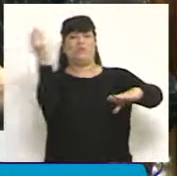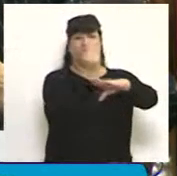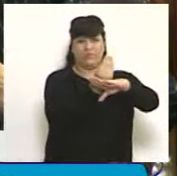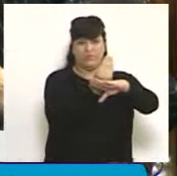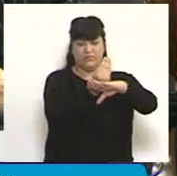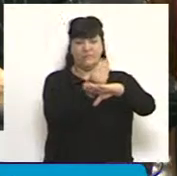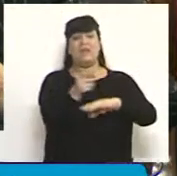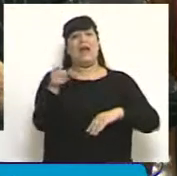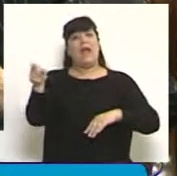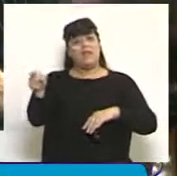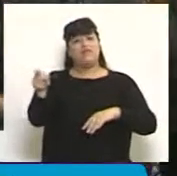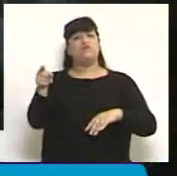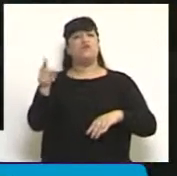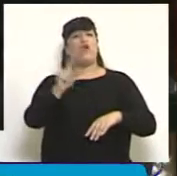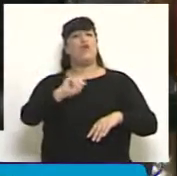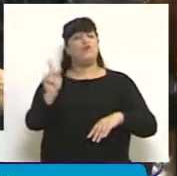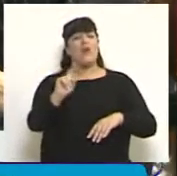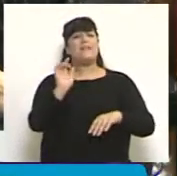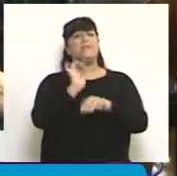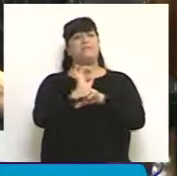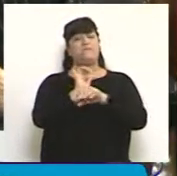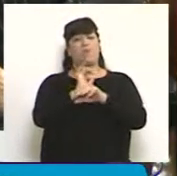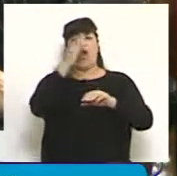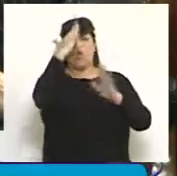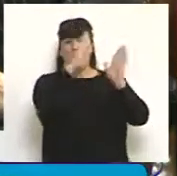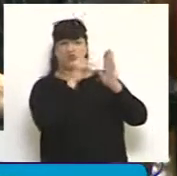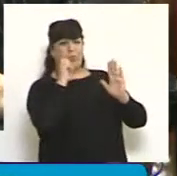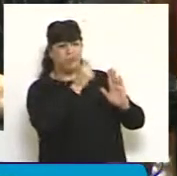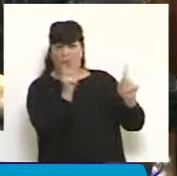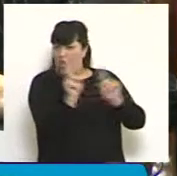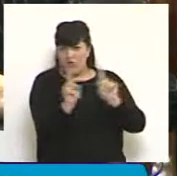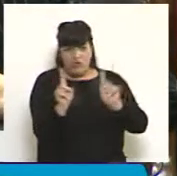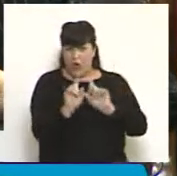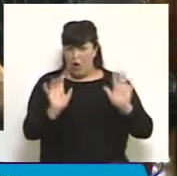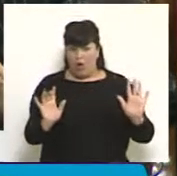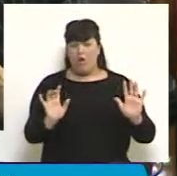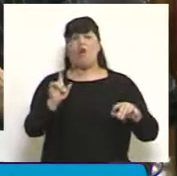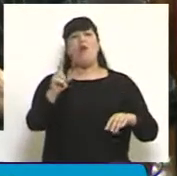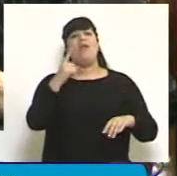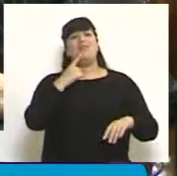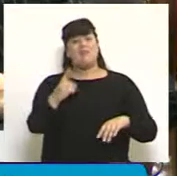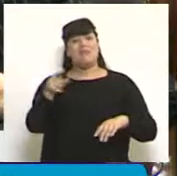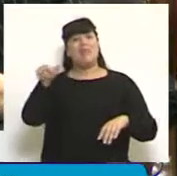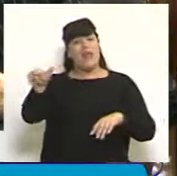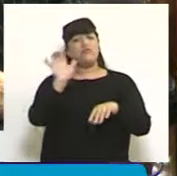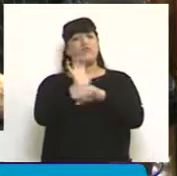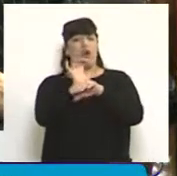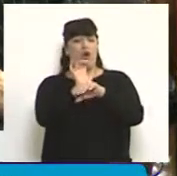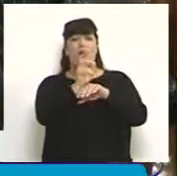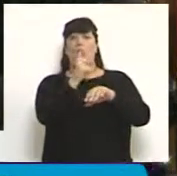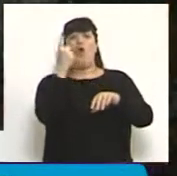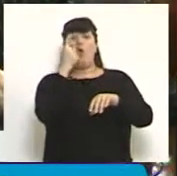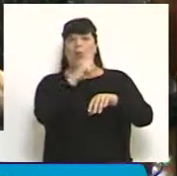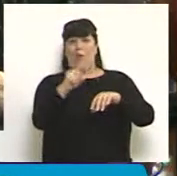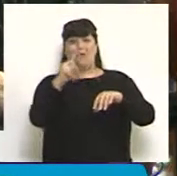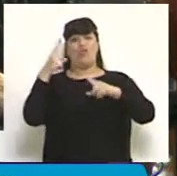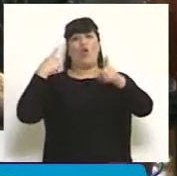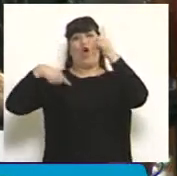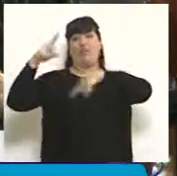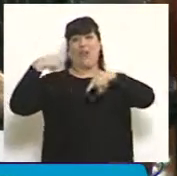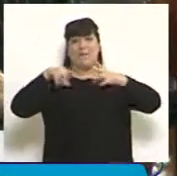está solapando de ninguna manera la función constitucional, sino que por el contrario está haciendo la cobertura mientras finaliza el trámite